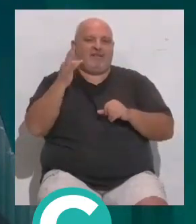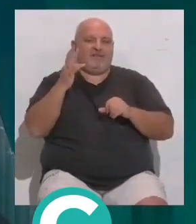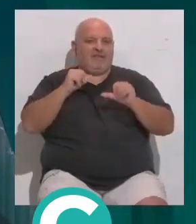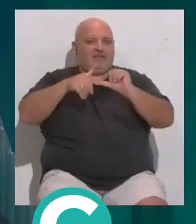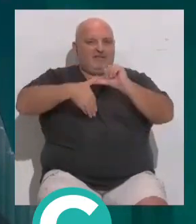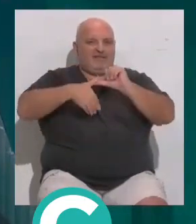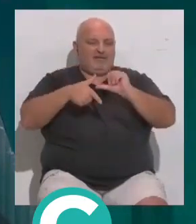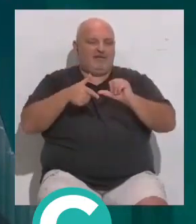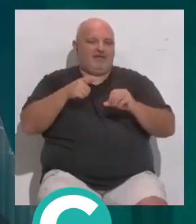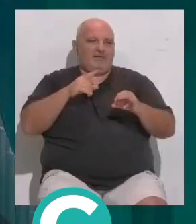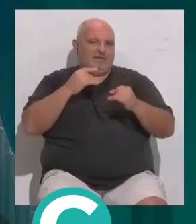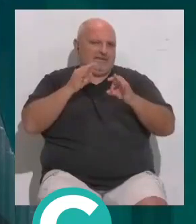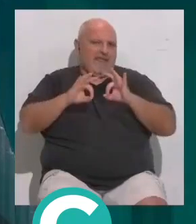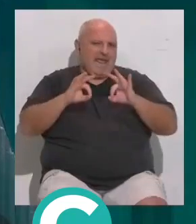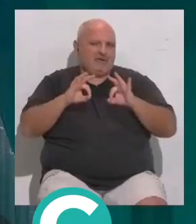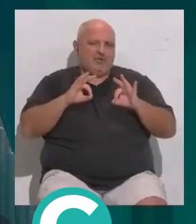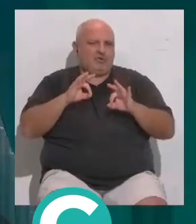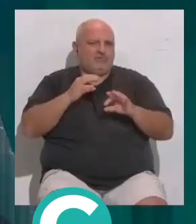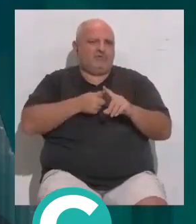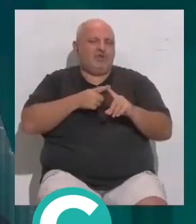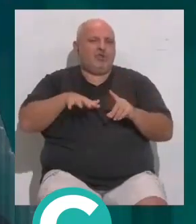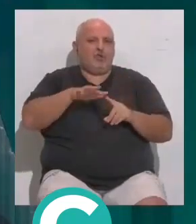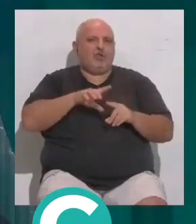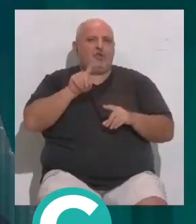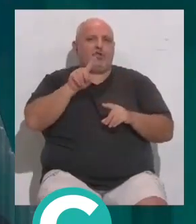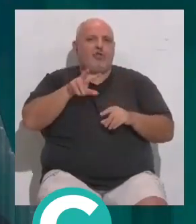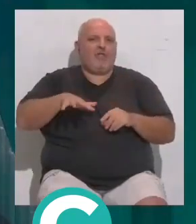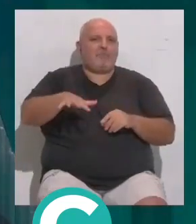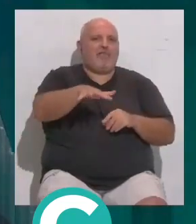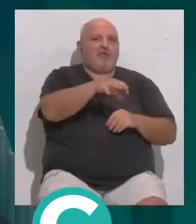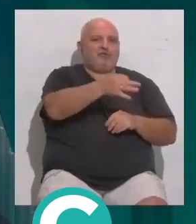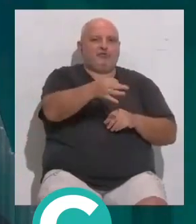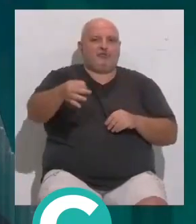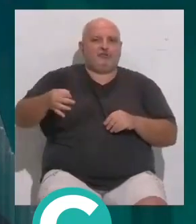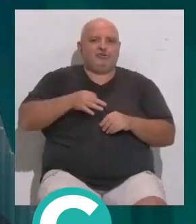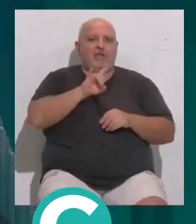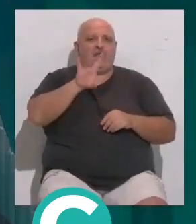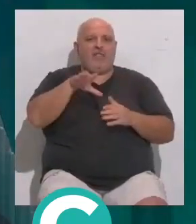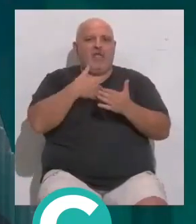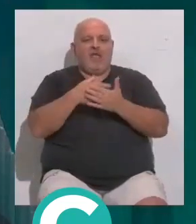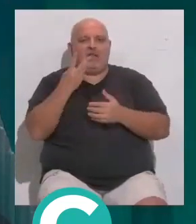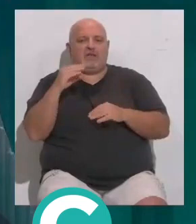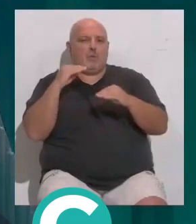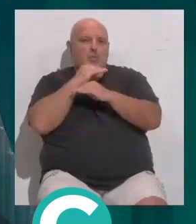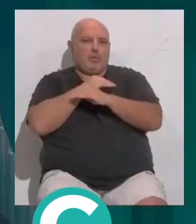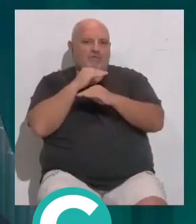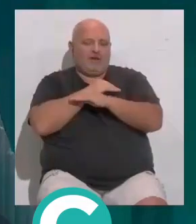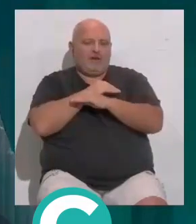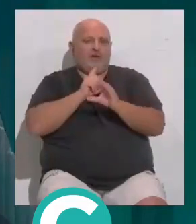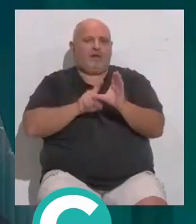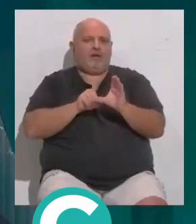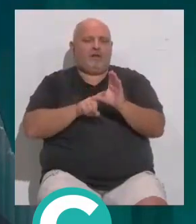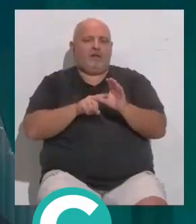La cita teatral se desarrollará en 12 espacios de la ciudad del 15 al 30 de octubre y